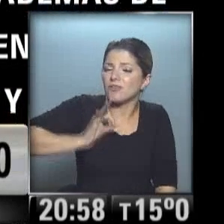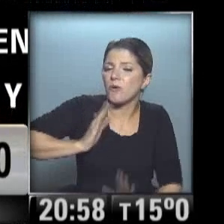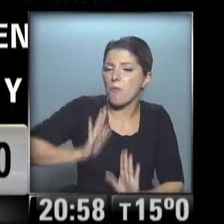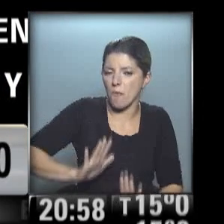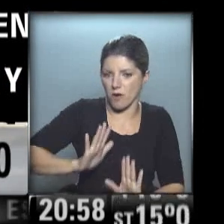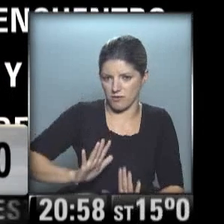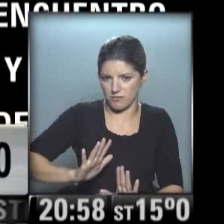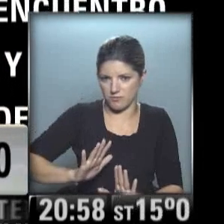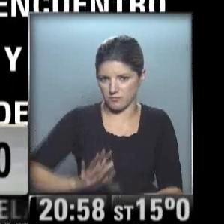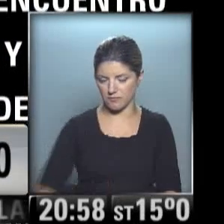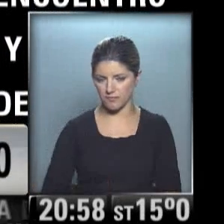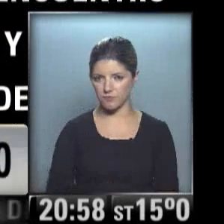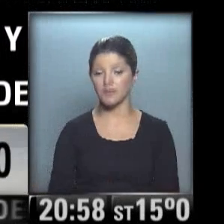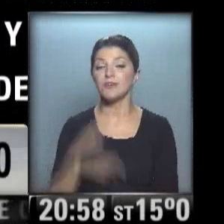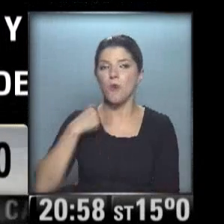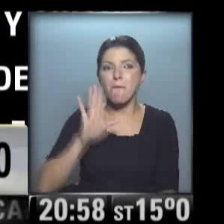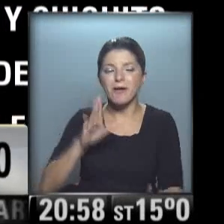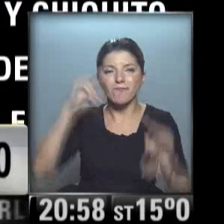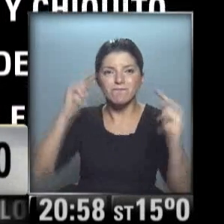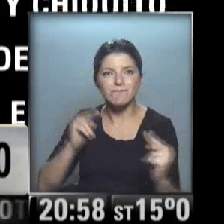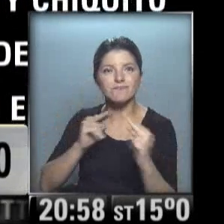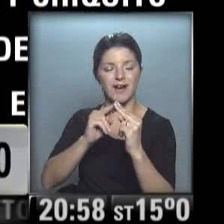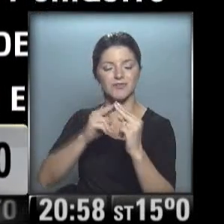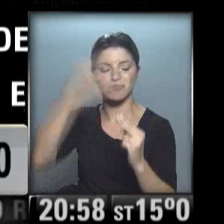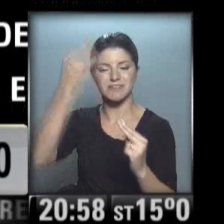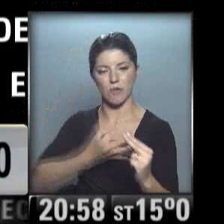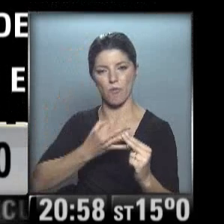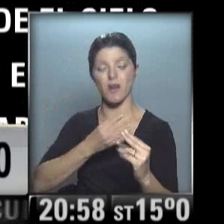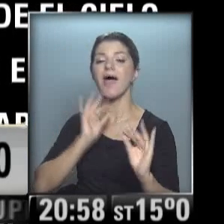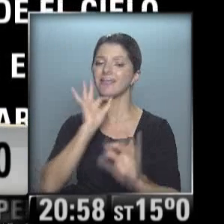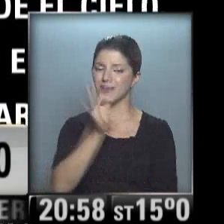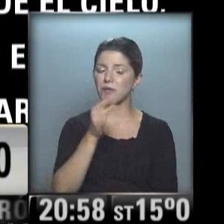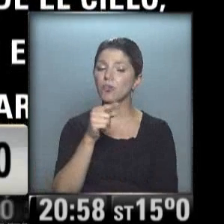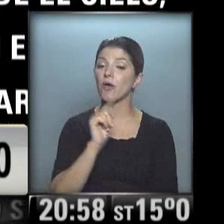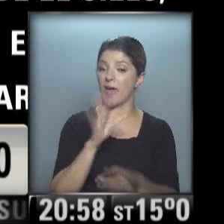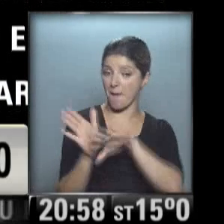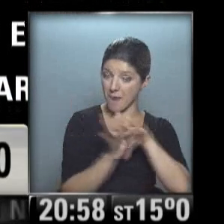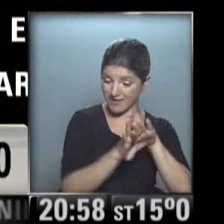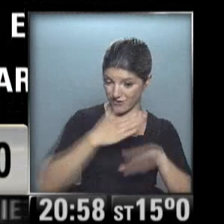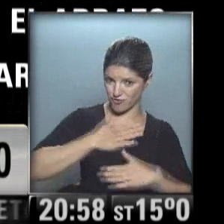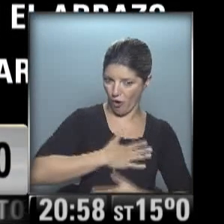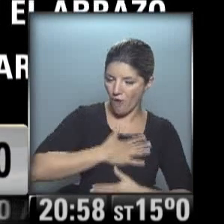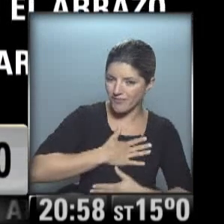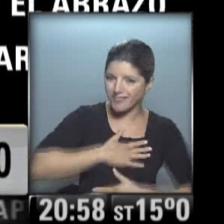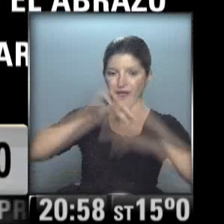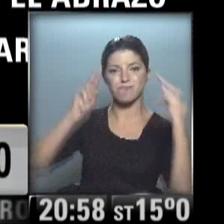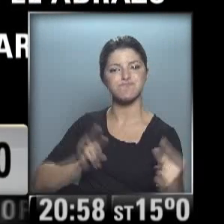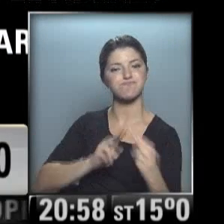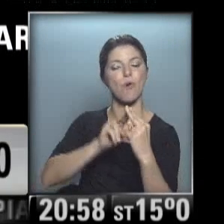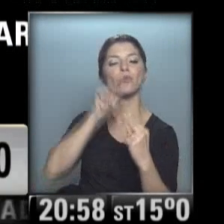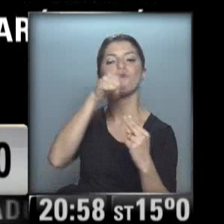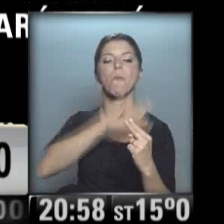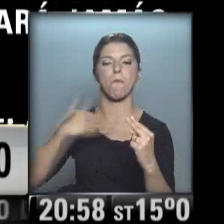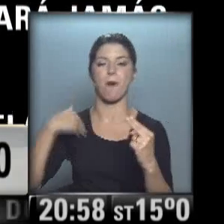guardártelo? Espero ese día con la certeza de mis convicciones, sabiendo que además de mi felicidad por el encuentro, tus